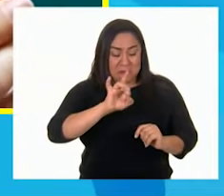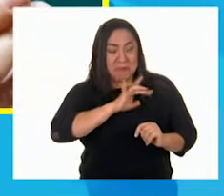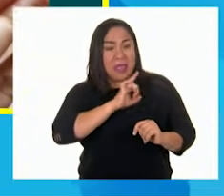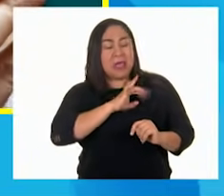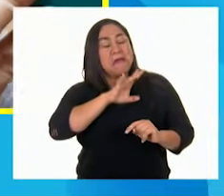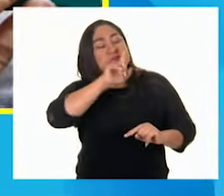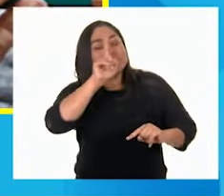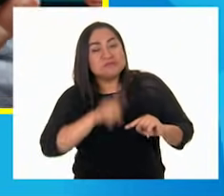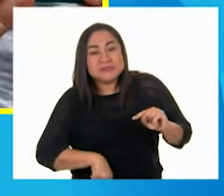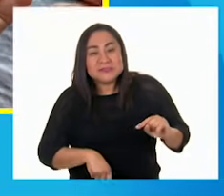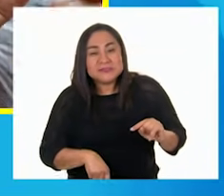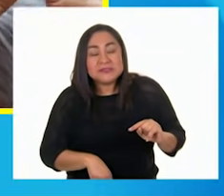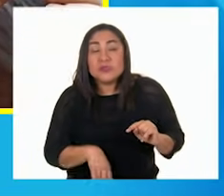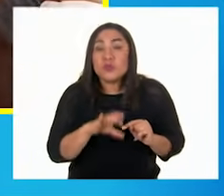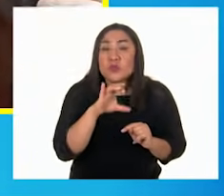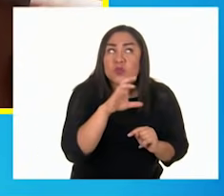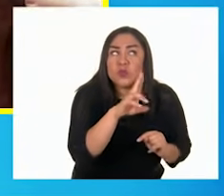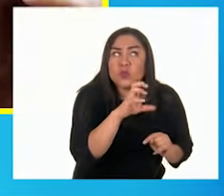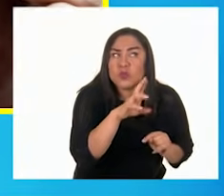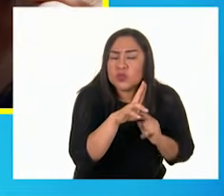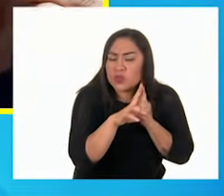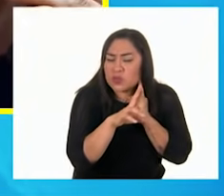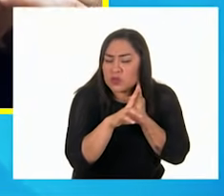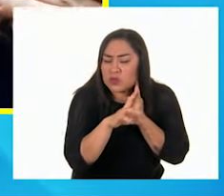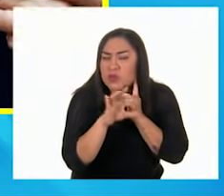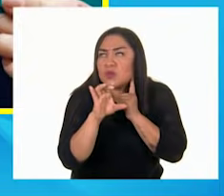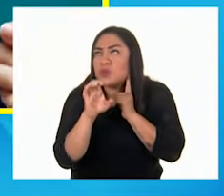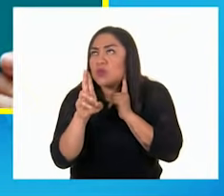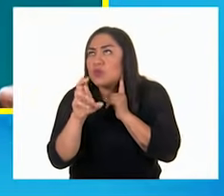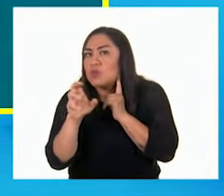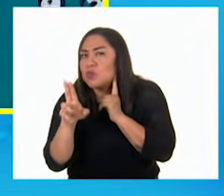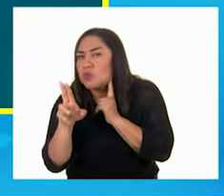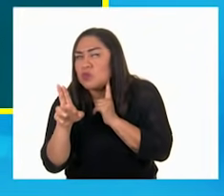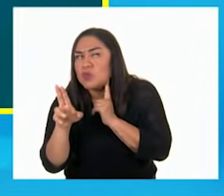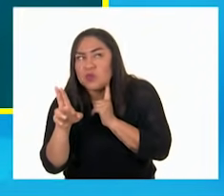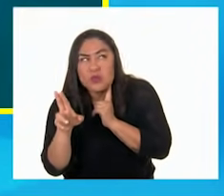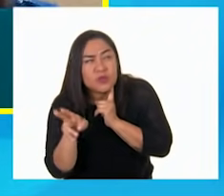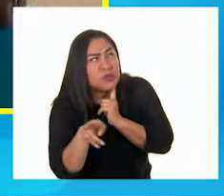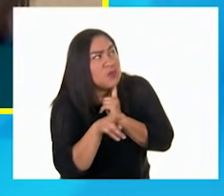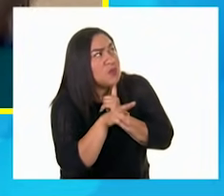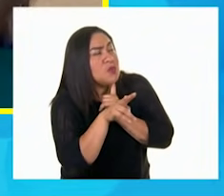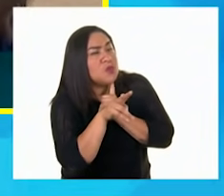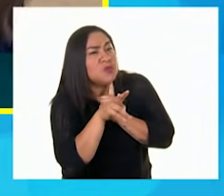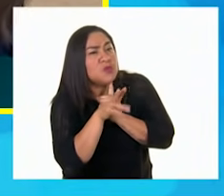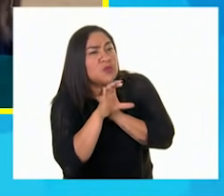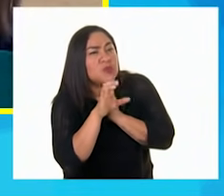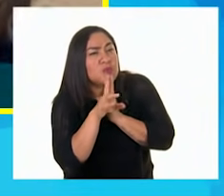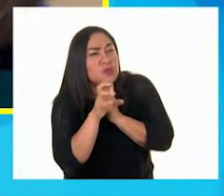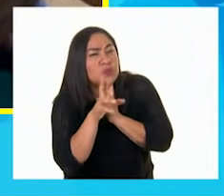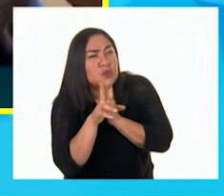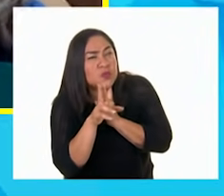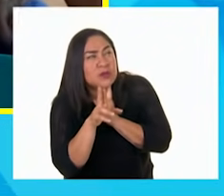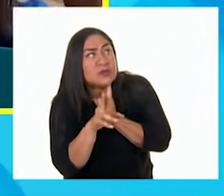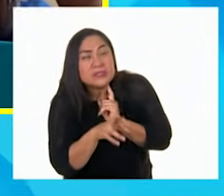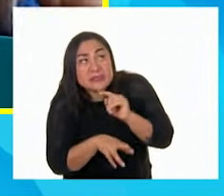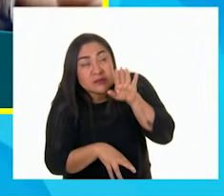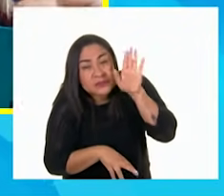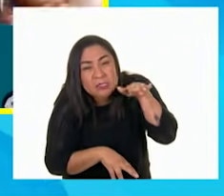nos quitó. Cucú, cucú, cucú.